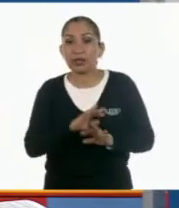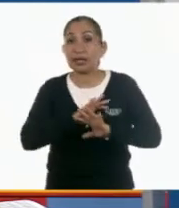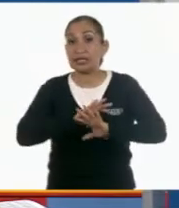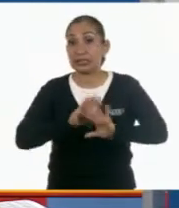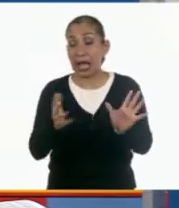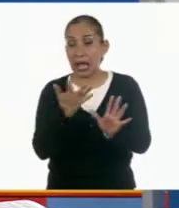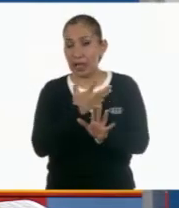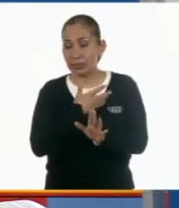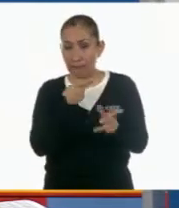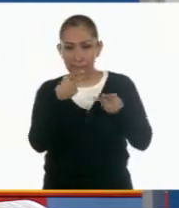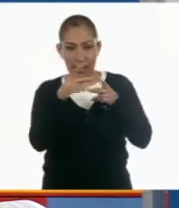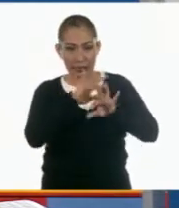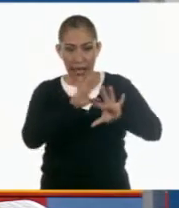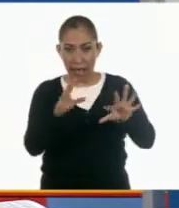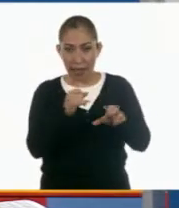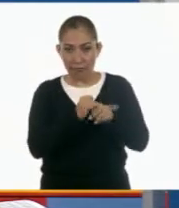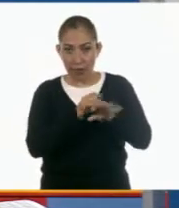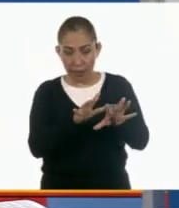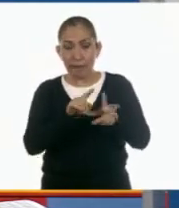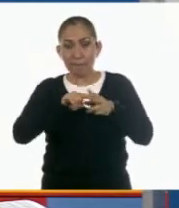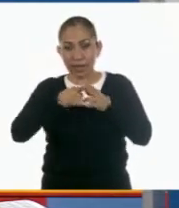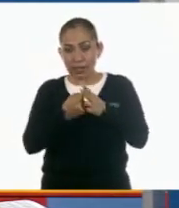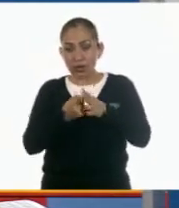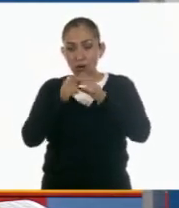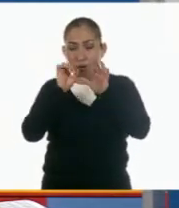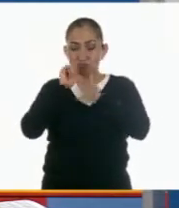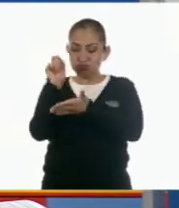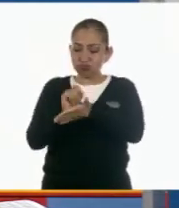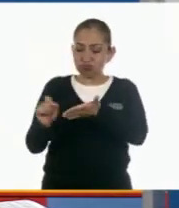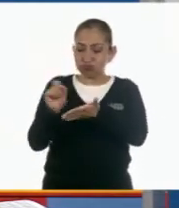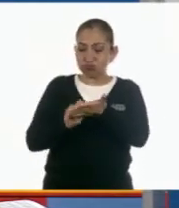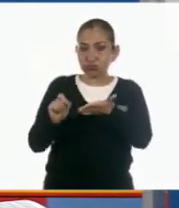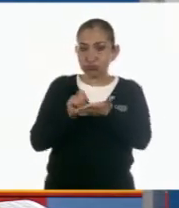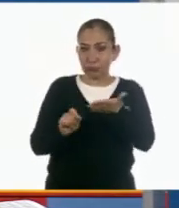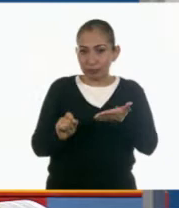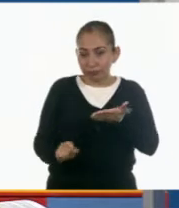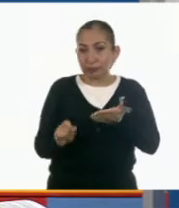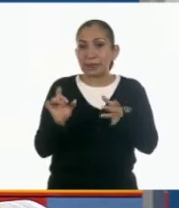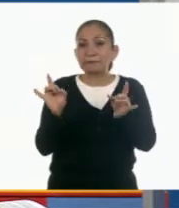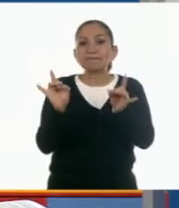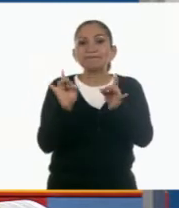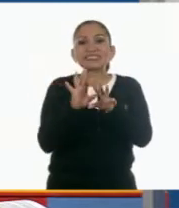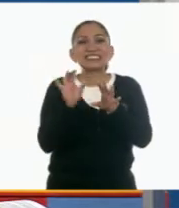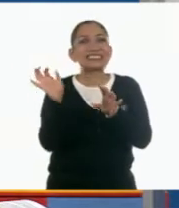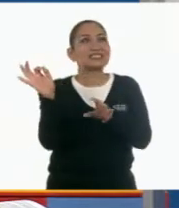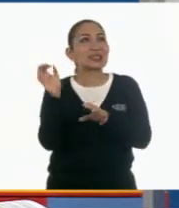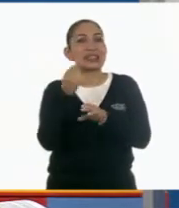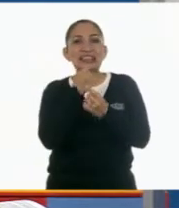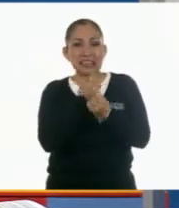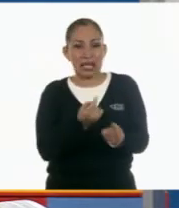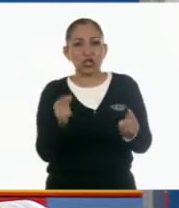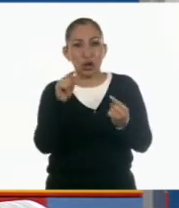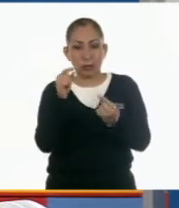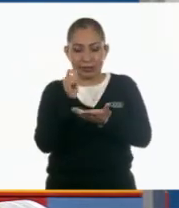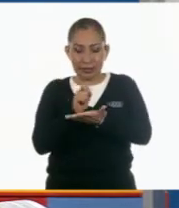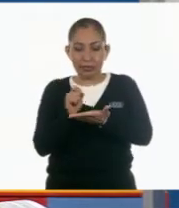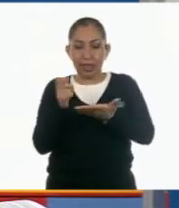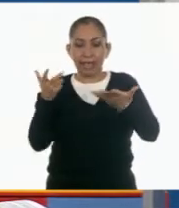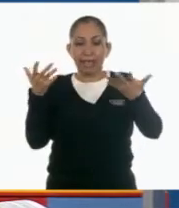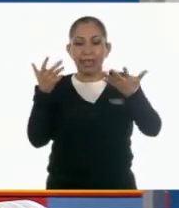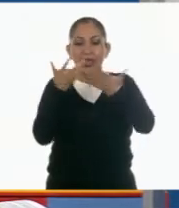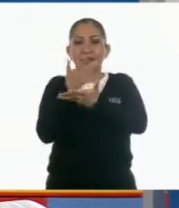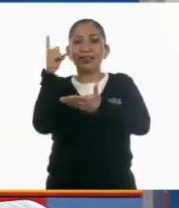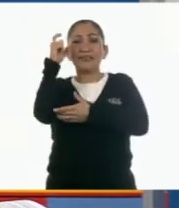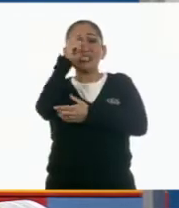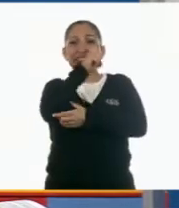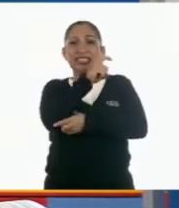que ya tenemos esa información, vamos a empezar a redactar. Pero ¿sabes qué, María? De repente a los niños esta cuestión de redactar se